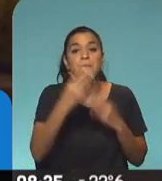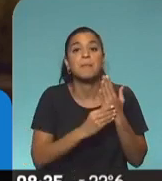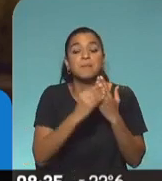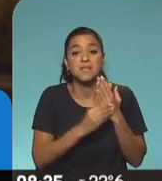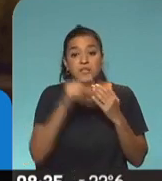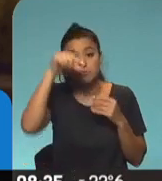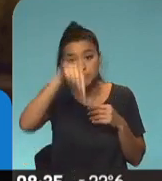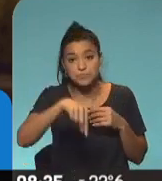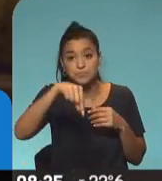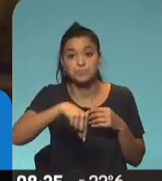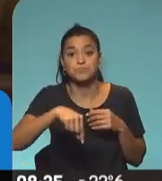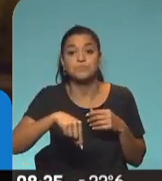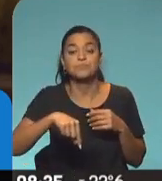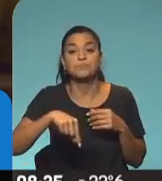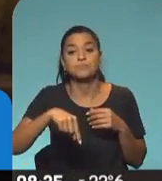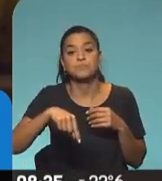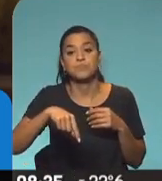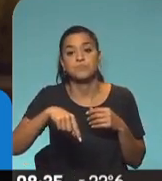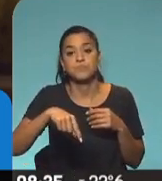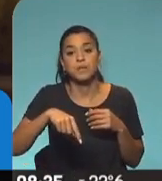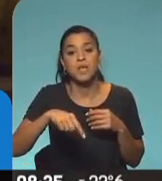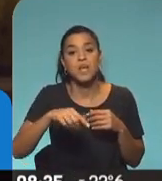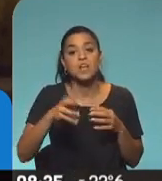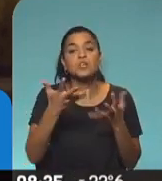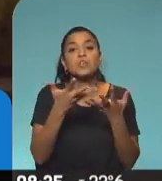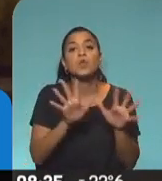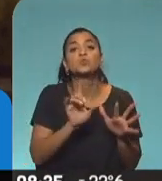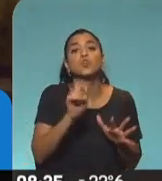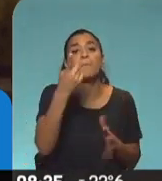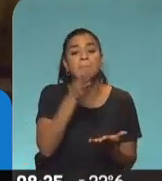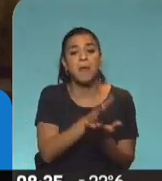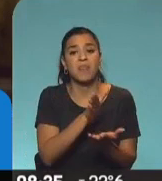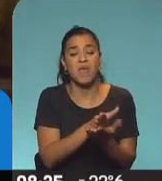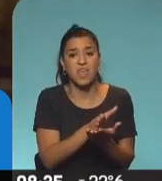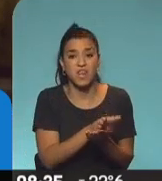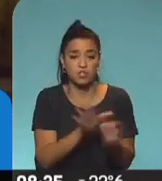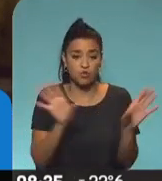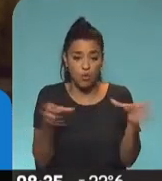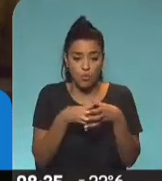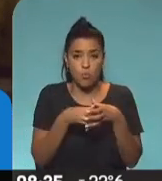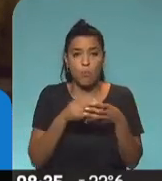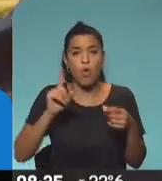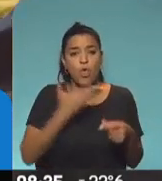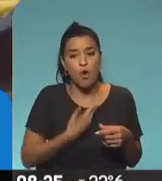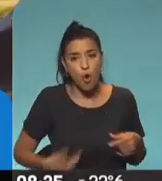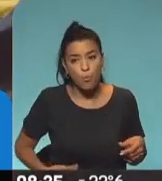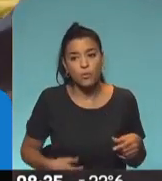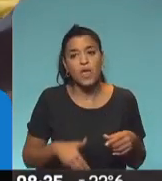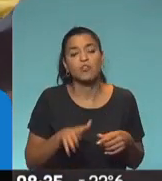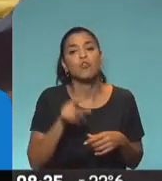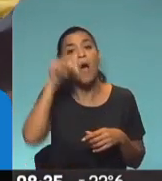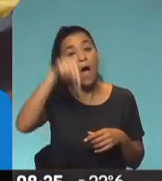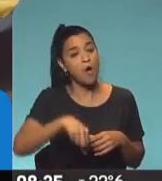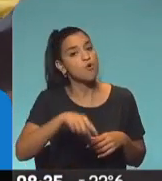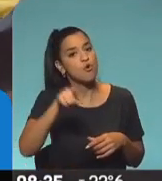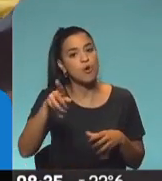ha desistido de su primer derecho a formar una coalición de gobierno y formar gobierno, y ahora lo